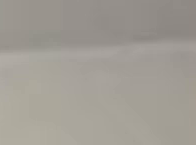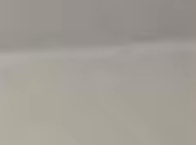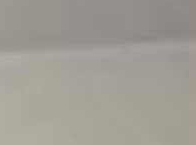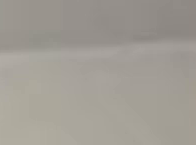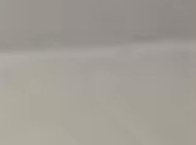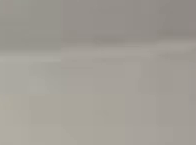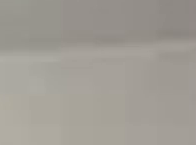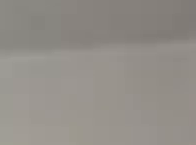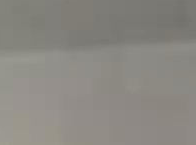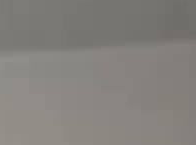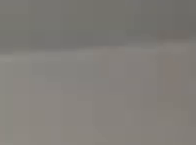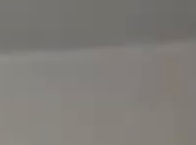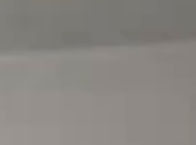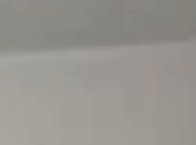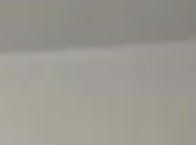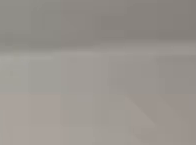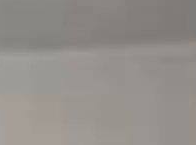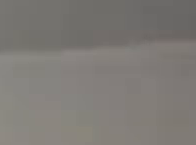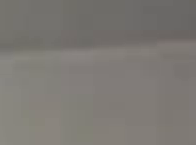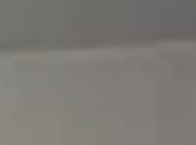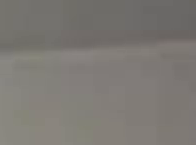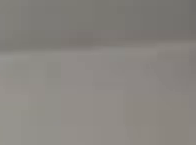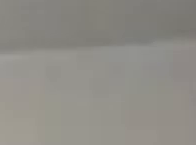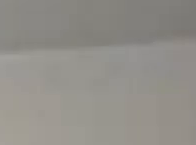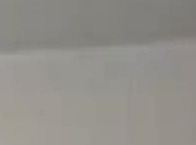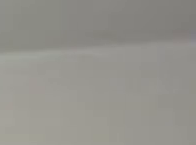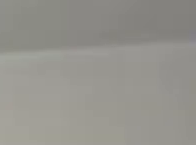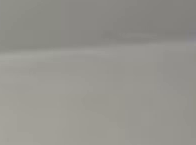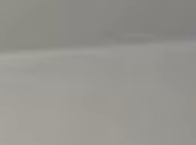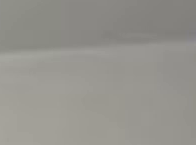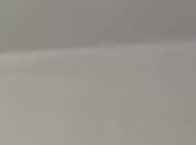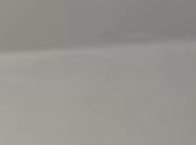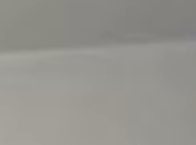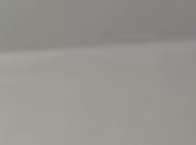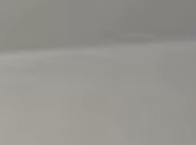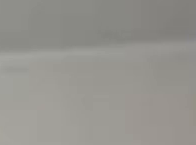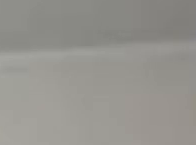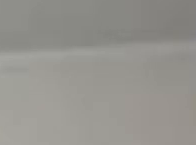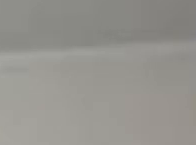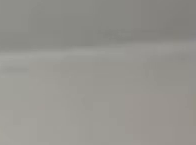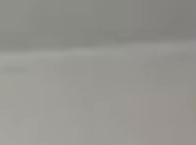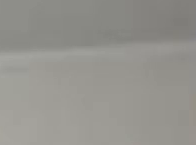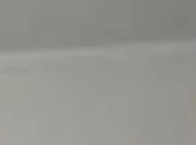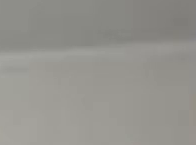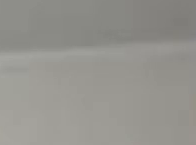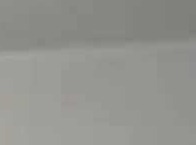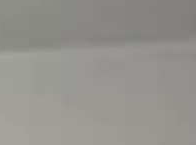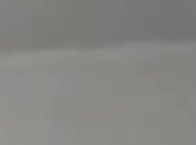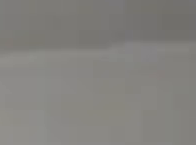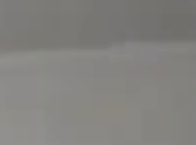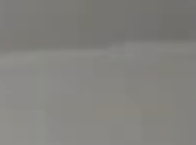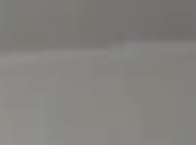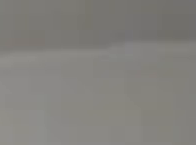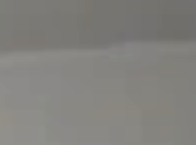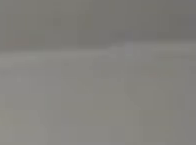veces también pasan, ¿ya? Especialmente cuando hay un equipo docente que en la aula nunca ha tenido la posibilidad de